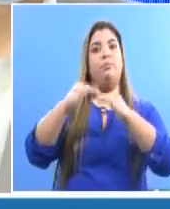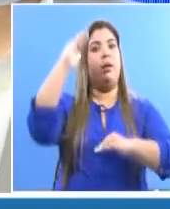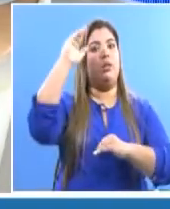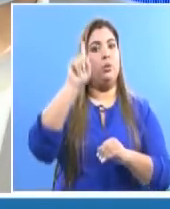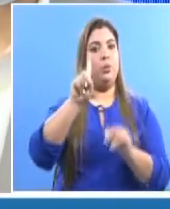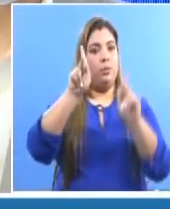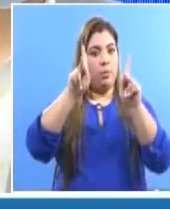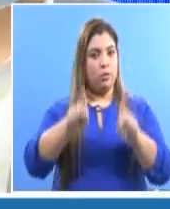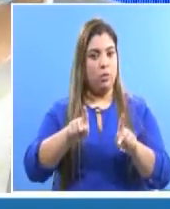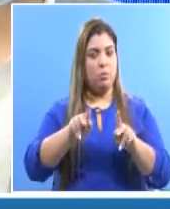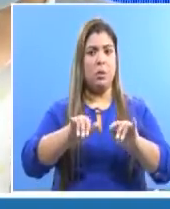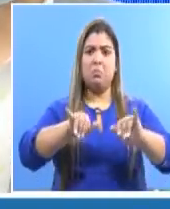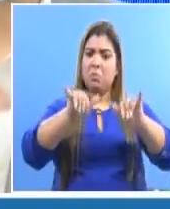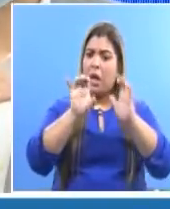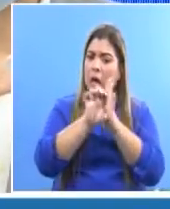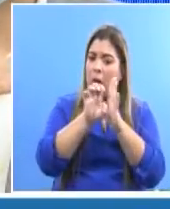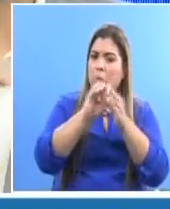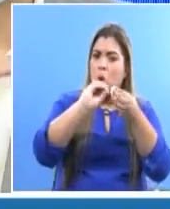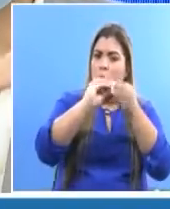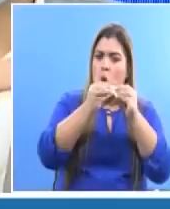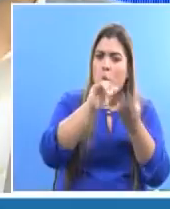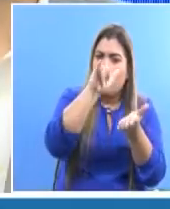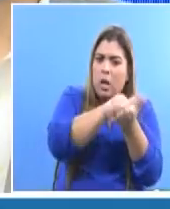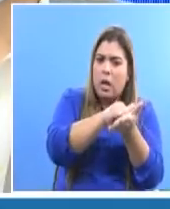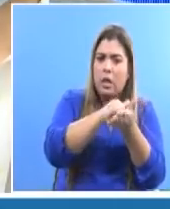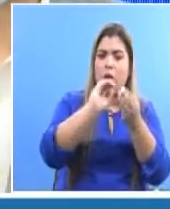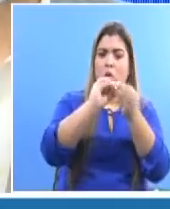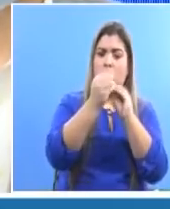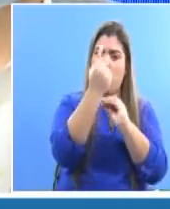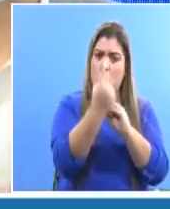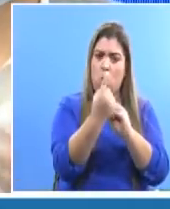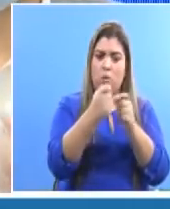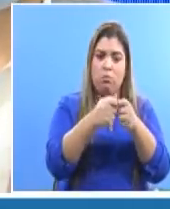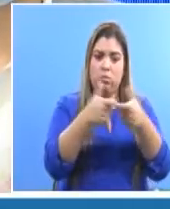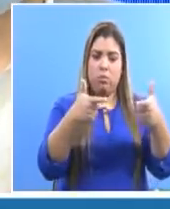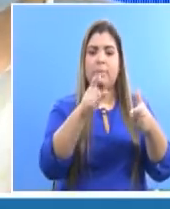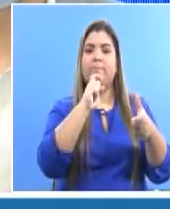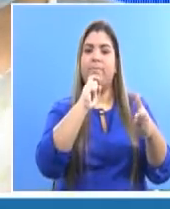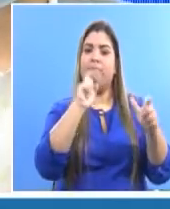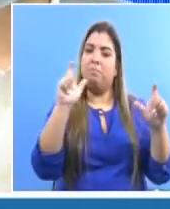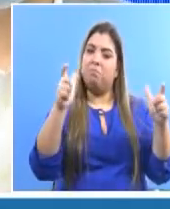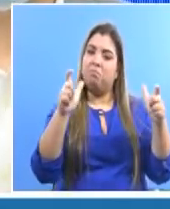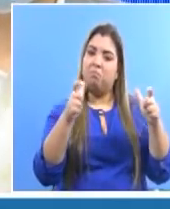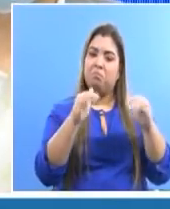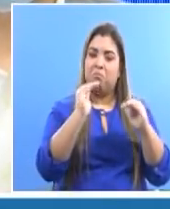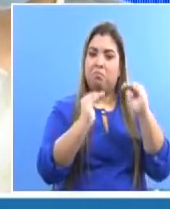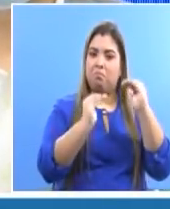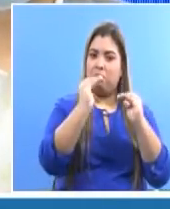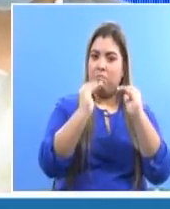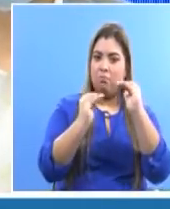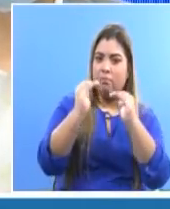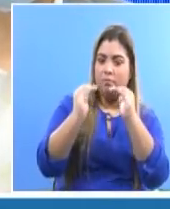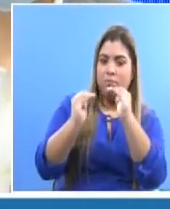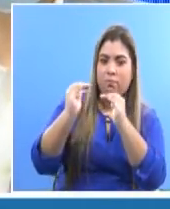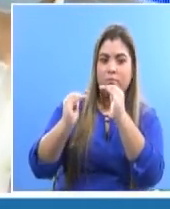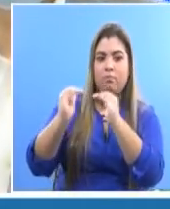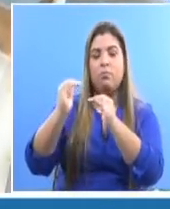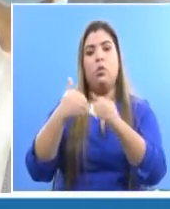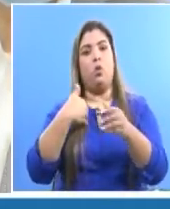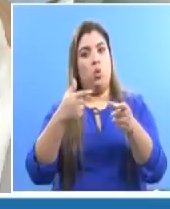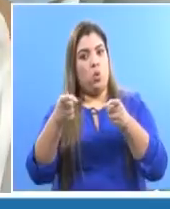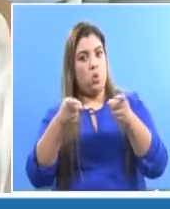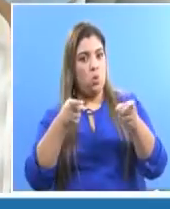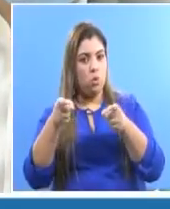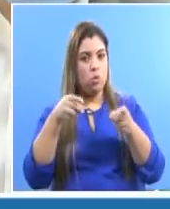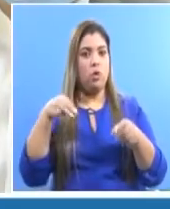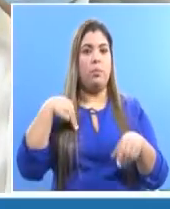se mantiene en 1, el crecimiento es mucho más estable y permite un manejo de la situación,